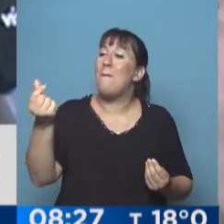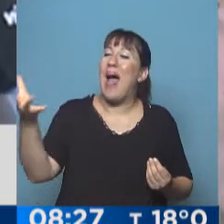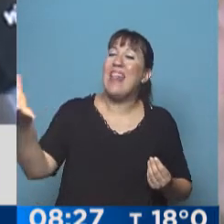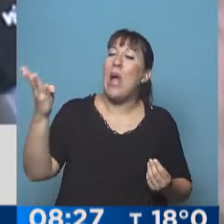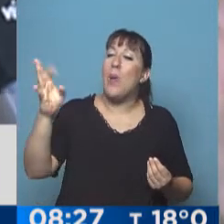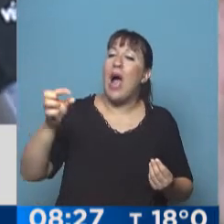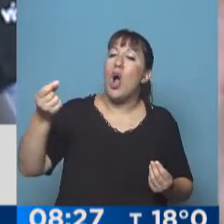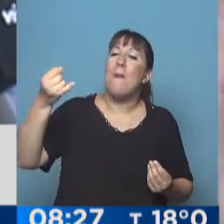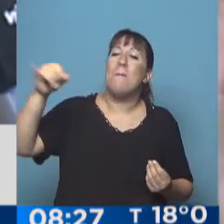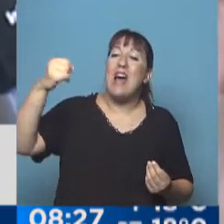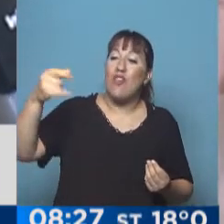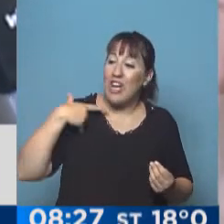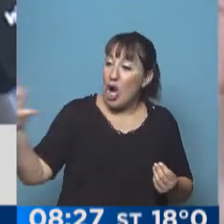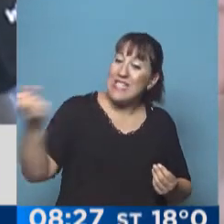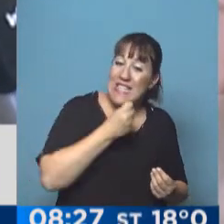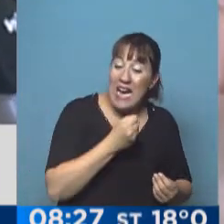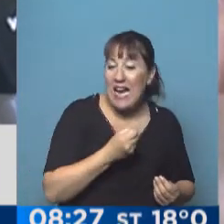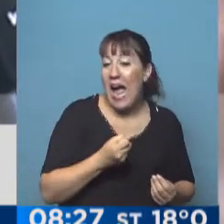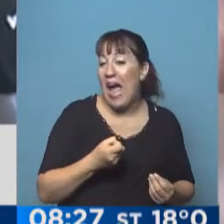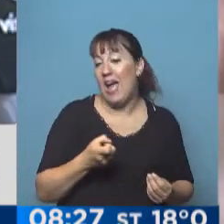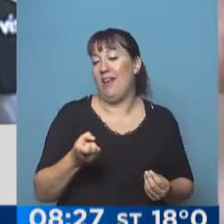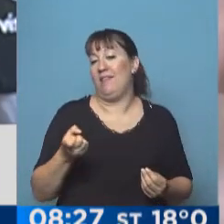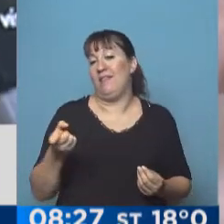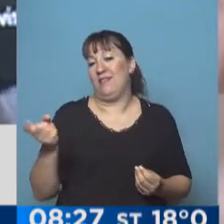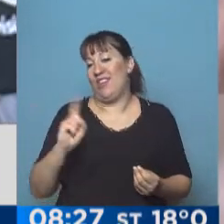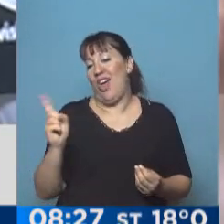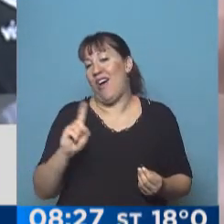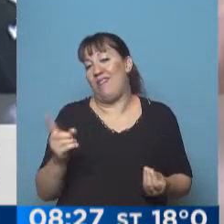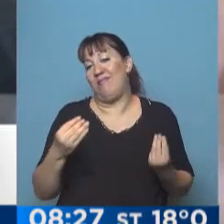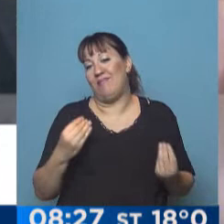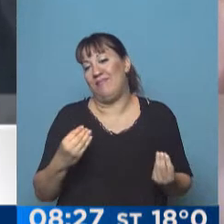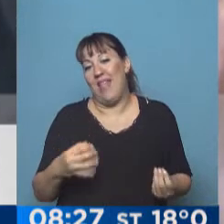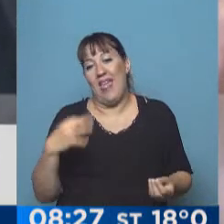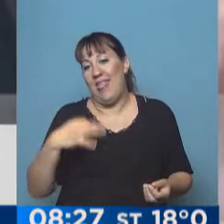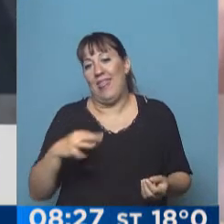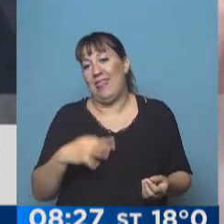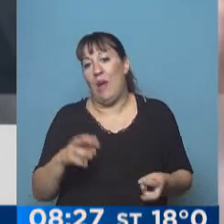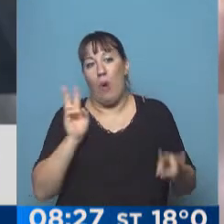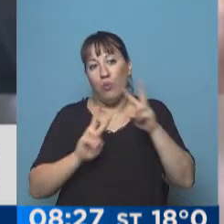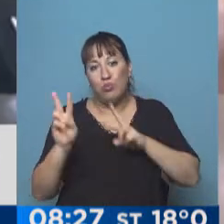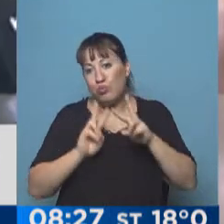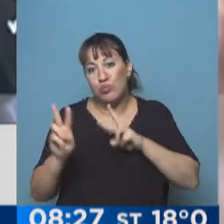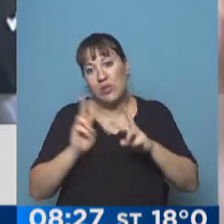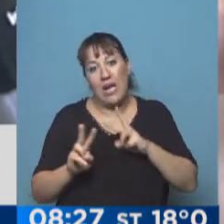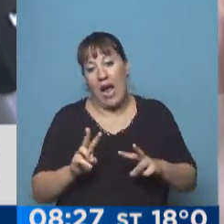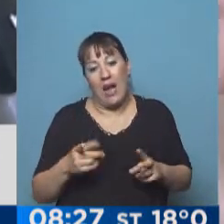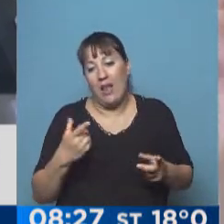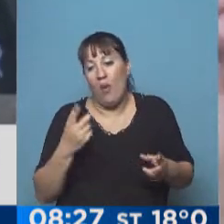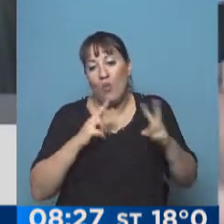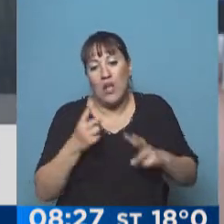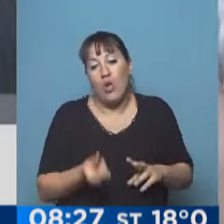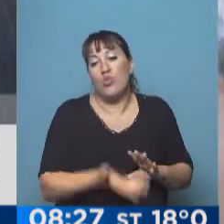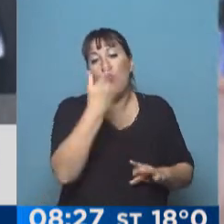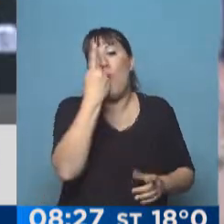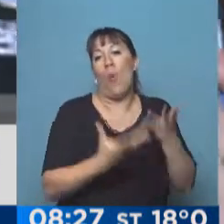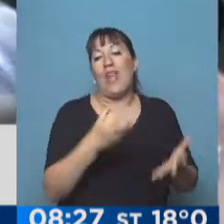banco para cubrir lo cuánto un día con lo que es ese día en alton ya no va a tener que ir que se forzosamente al costo del kilo de pan ministro